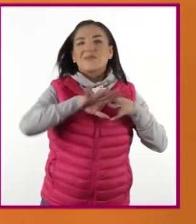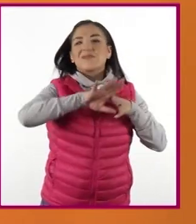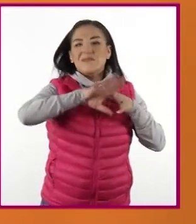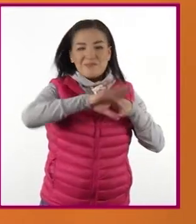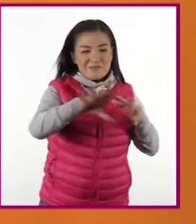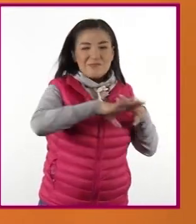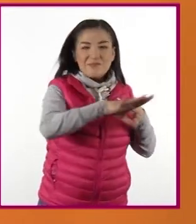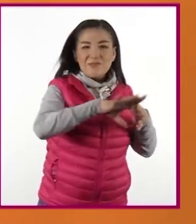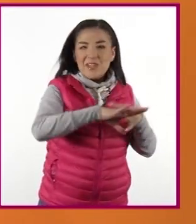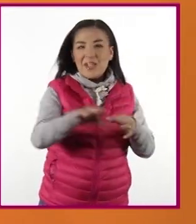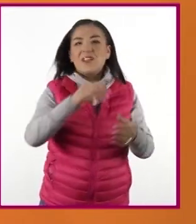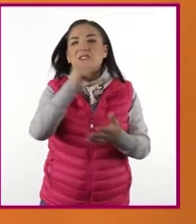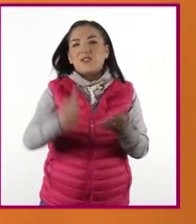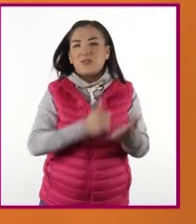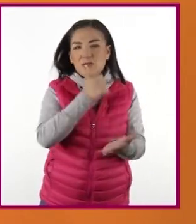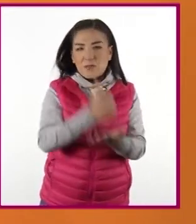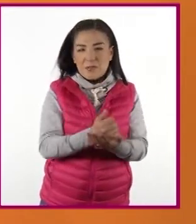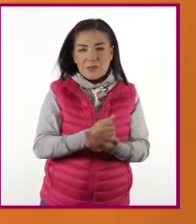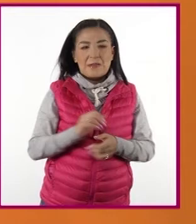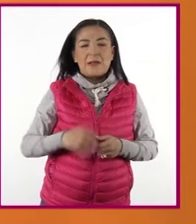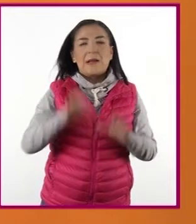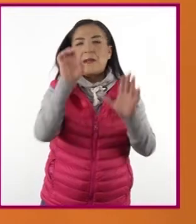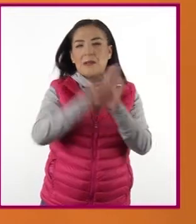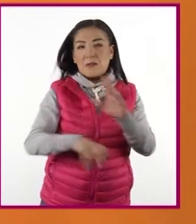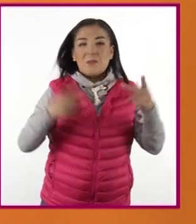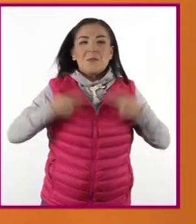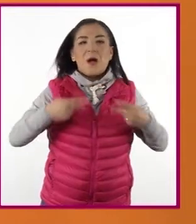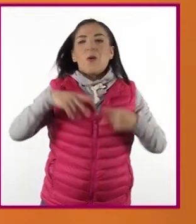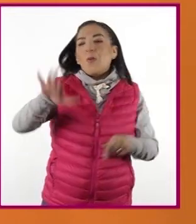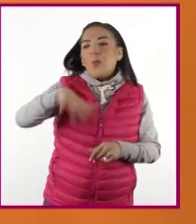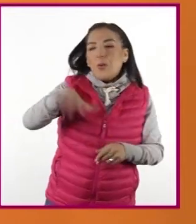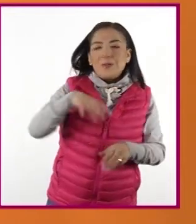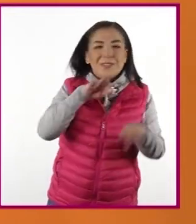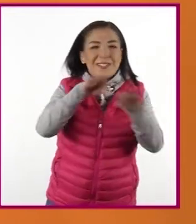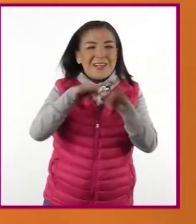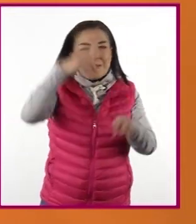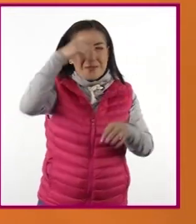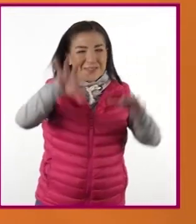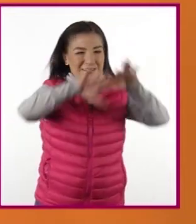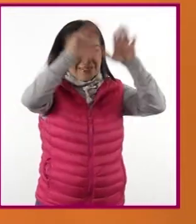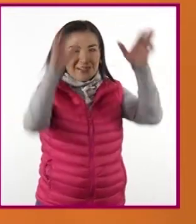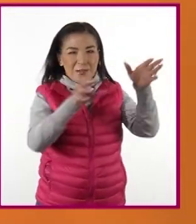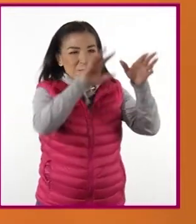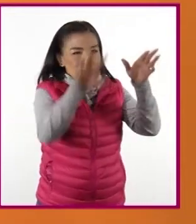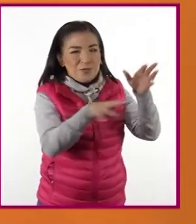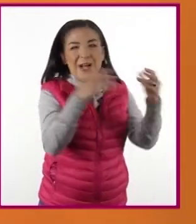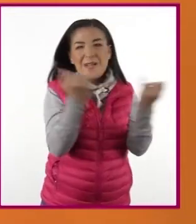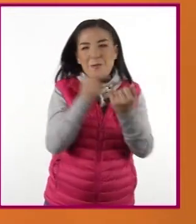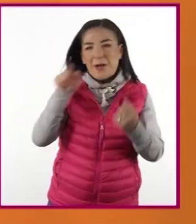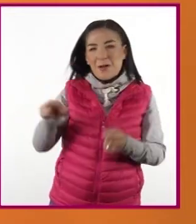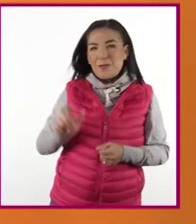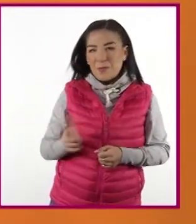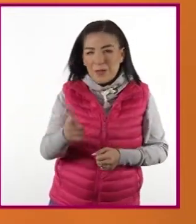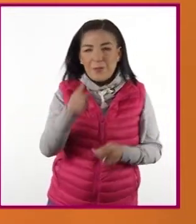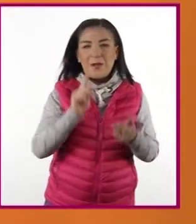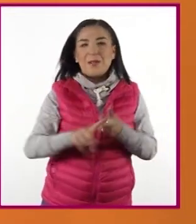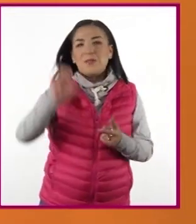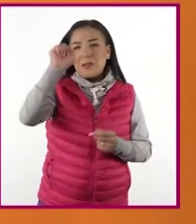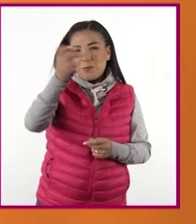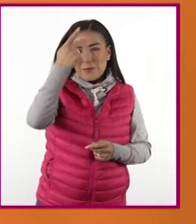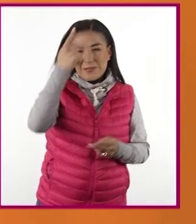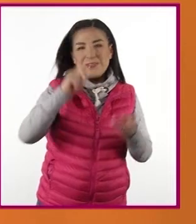ciudades. Por ejemplo, la gente iba en busca de trabajo en las minas, como ocurría en Guanajuato, San Luis Potosí